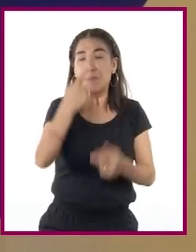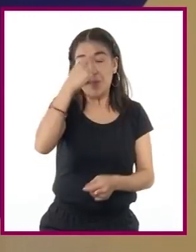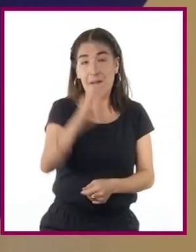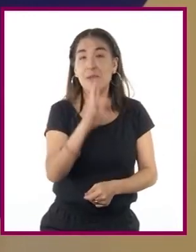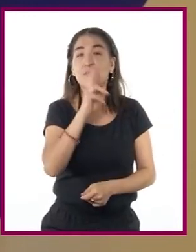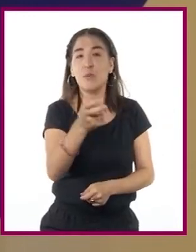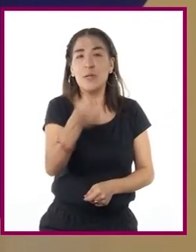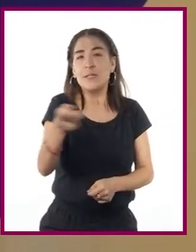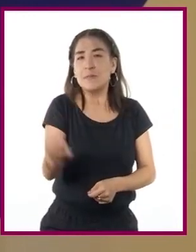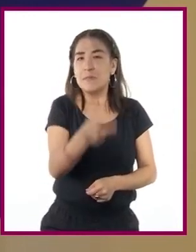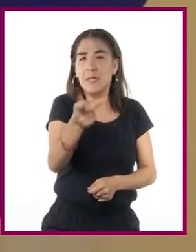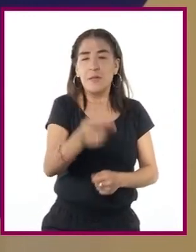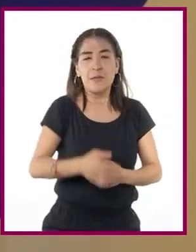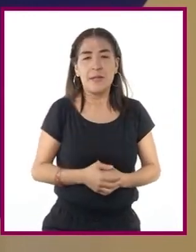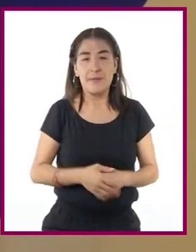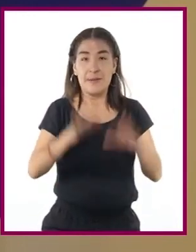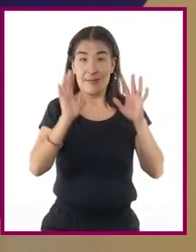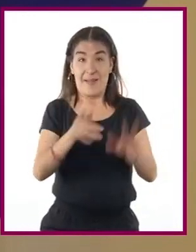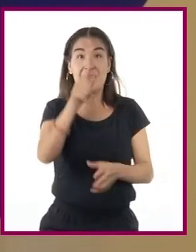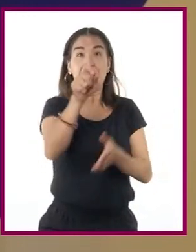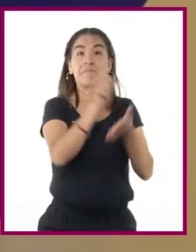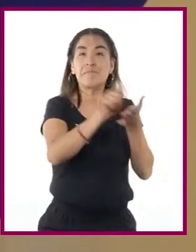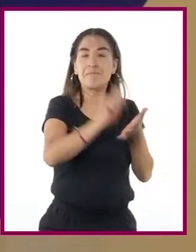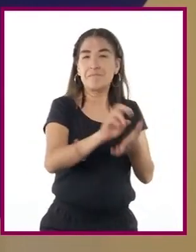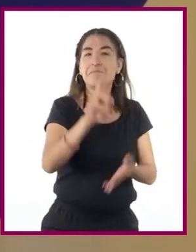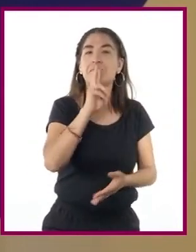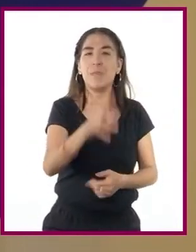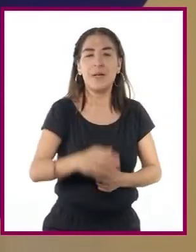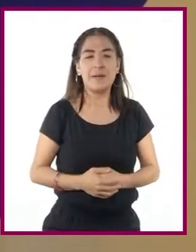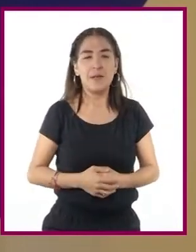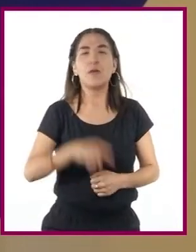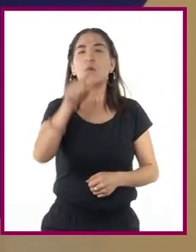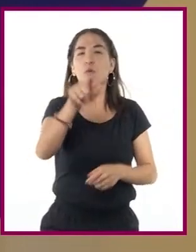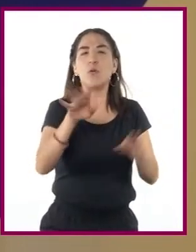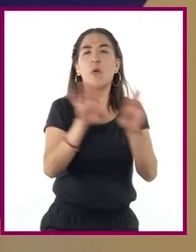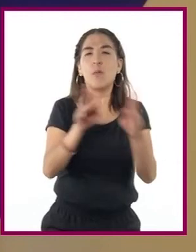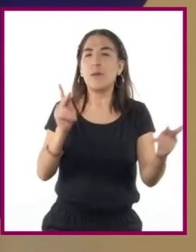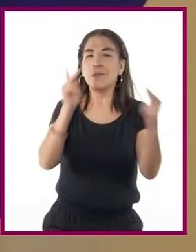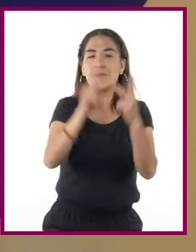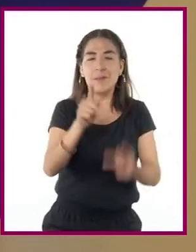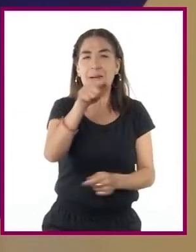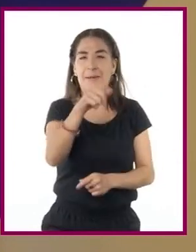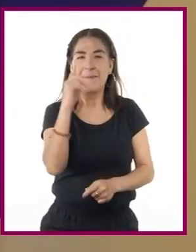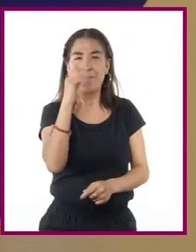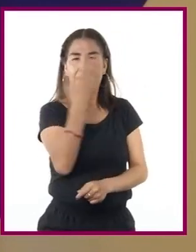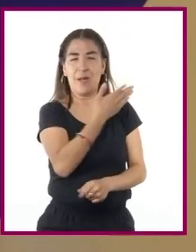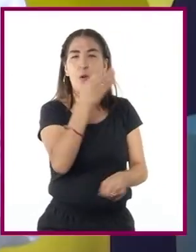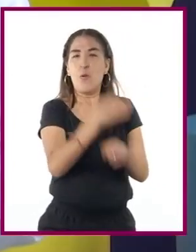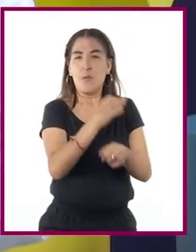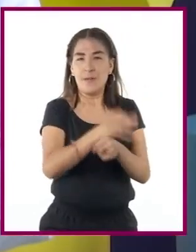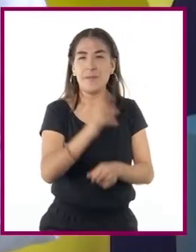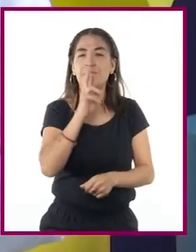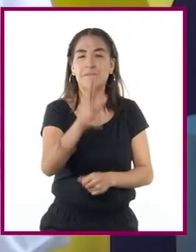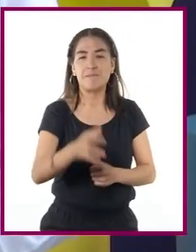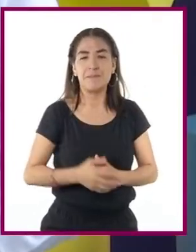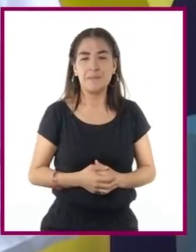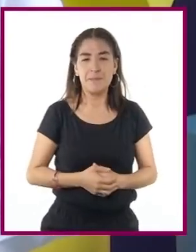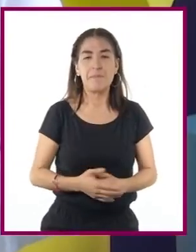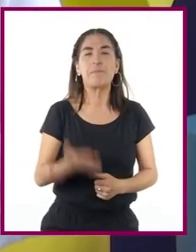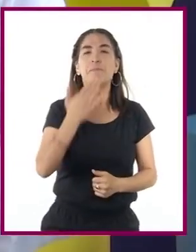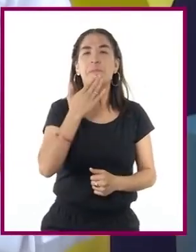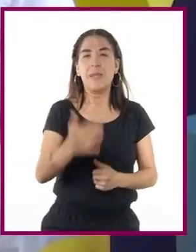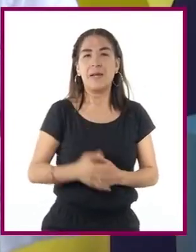pregunta? ¿Ya tienes tu respuesta? Contrasta tu resultado con lo siguiente. Muy